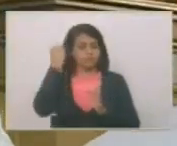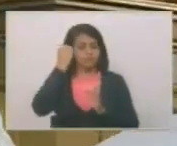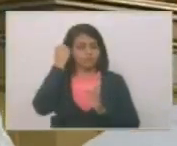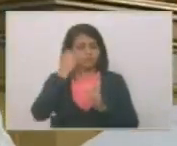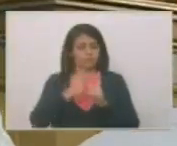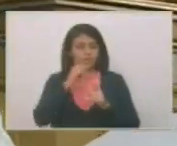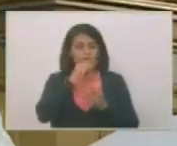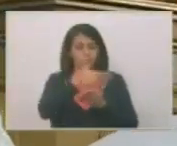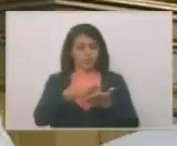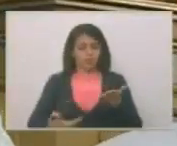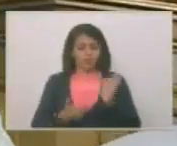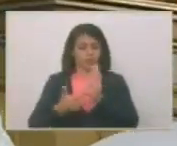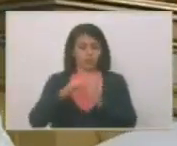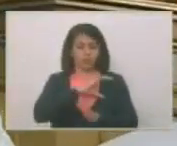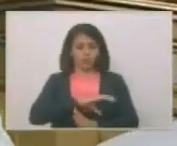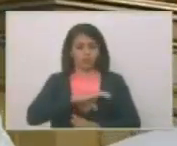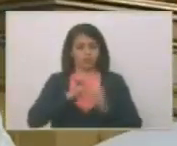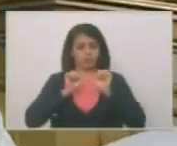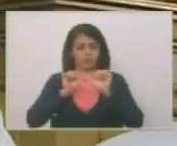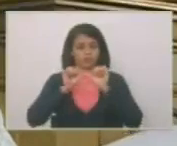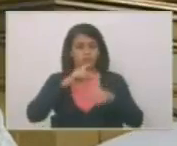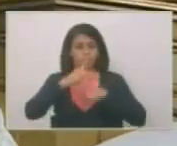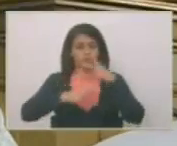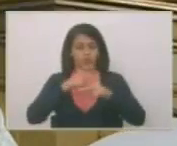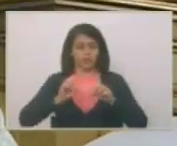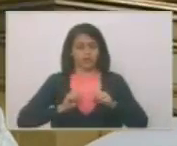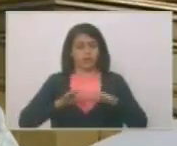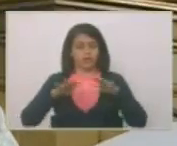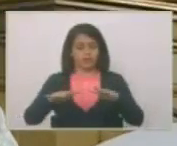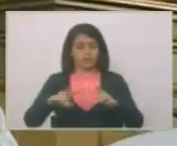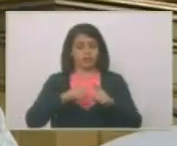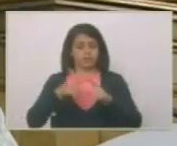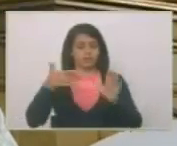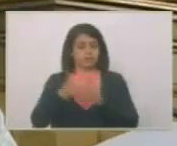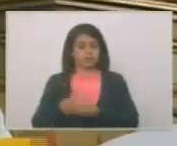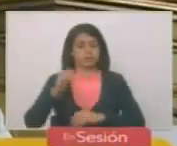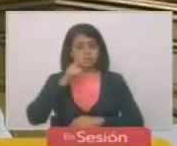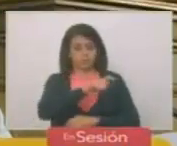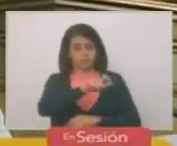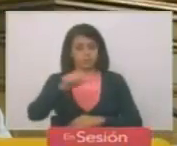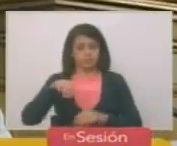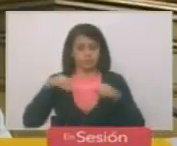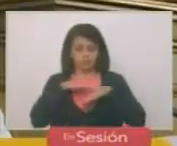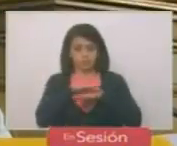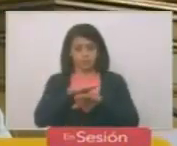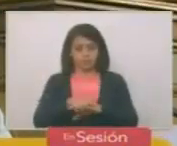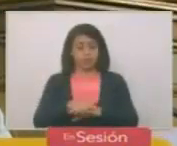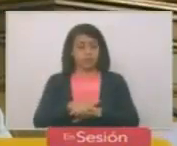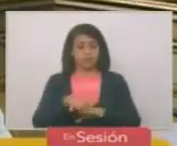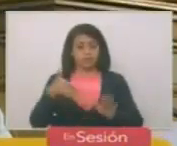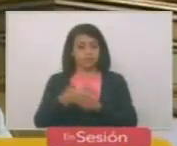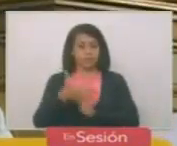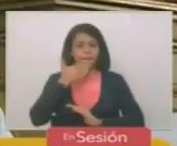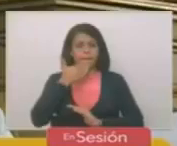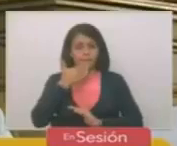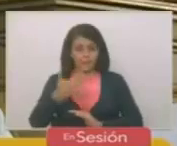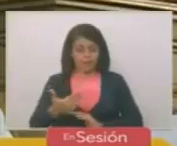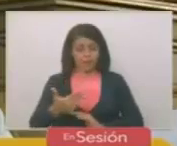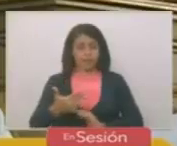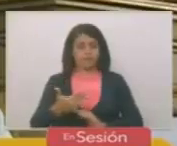informe presentado por la Comisión Permanente de Política Exterior, Soberanía e Integración, mediante el cual solicita